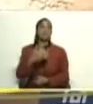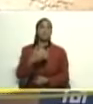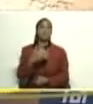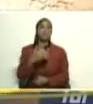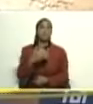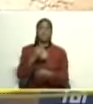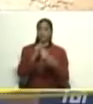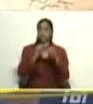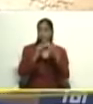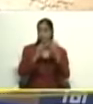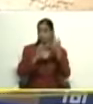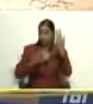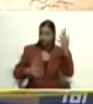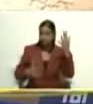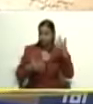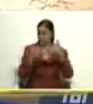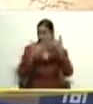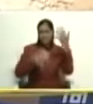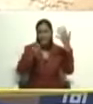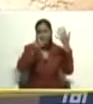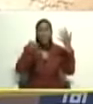nuestra Guayana.